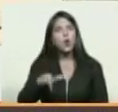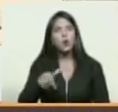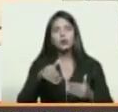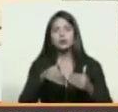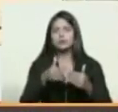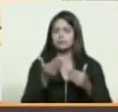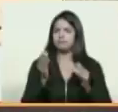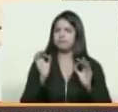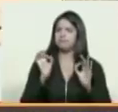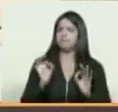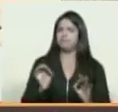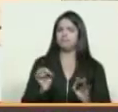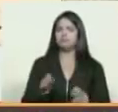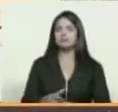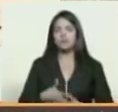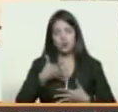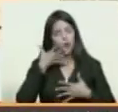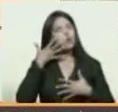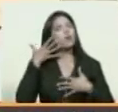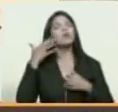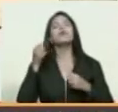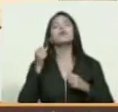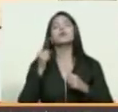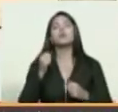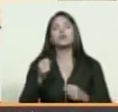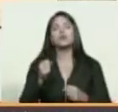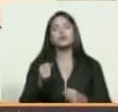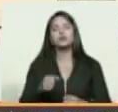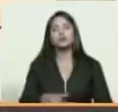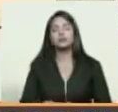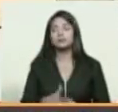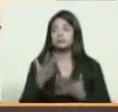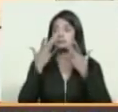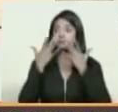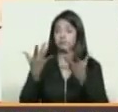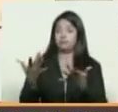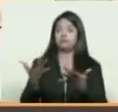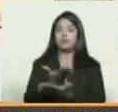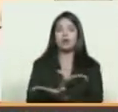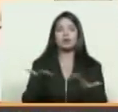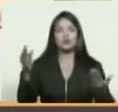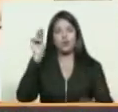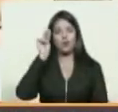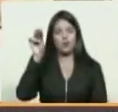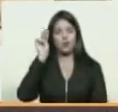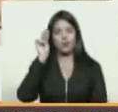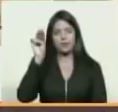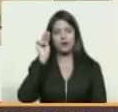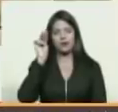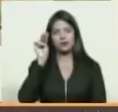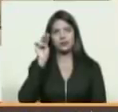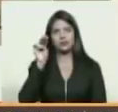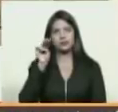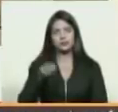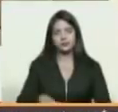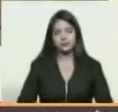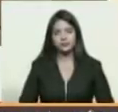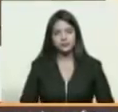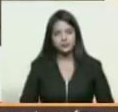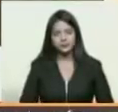empinada de orgullo, venerando a nuestras queridas maestras y apreciados